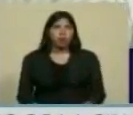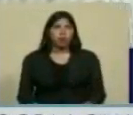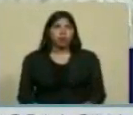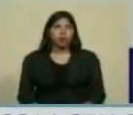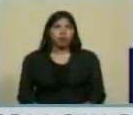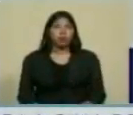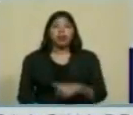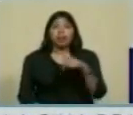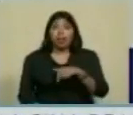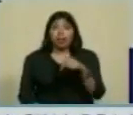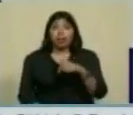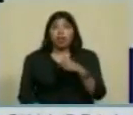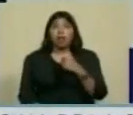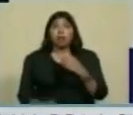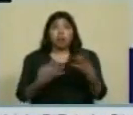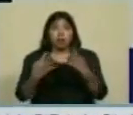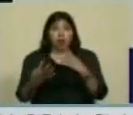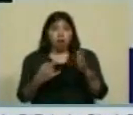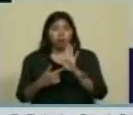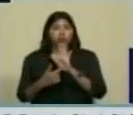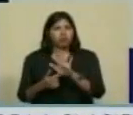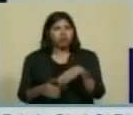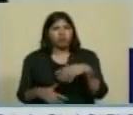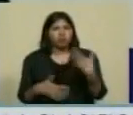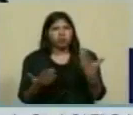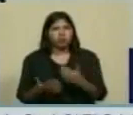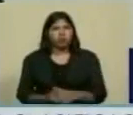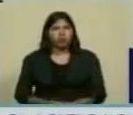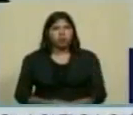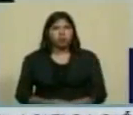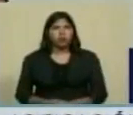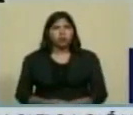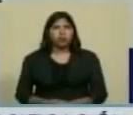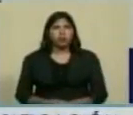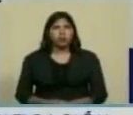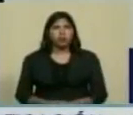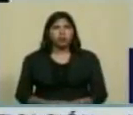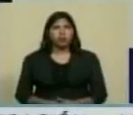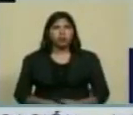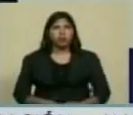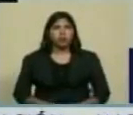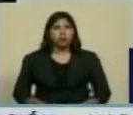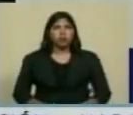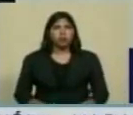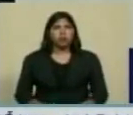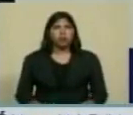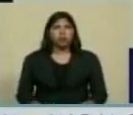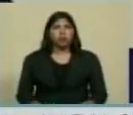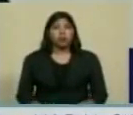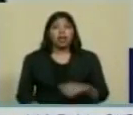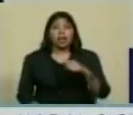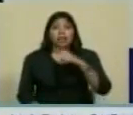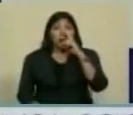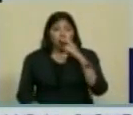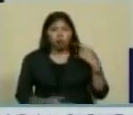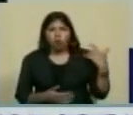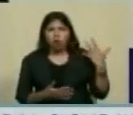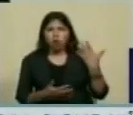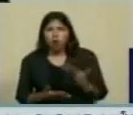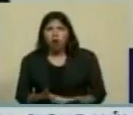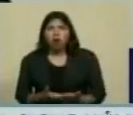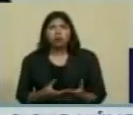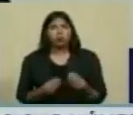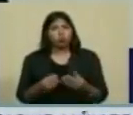esta feria va a poder mostrarle al mundo cuánto hemos avanzado en todos estos años. El presidente nos solicitó